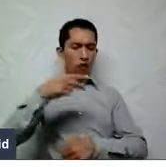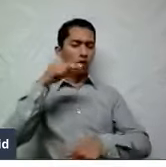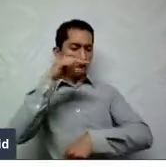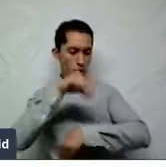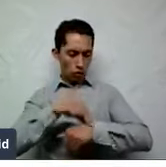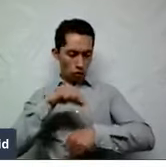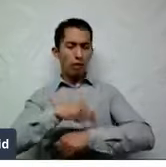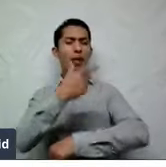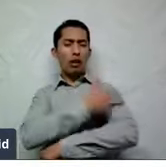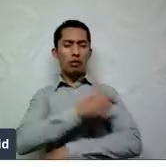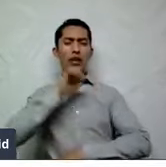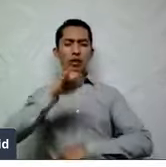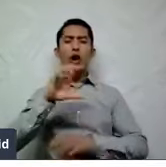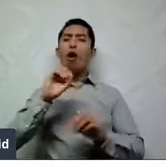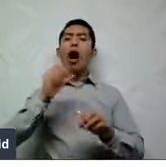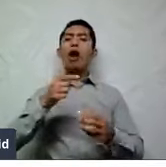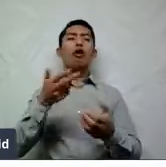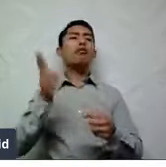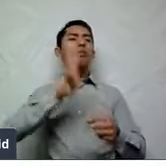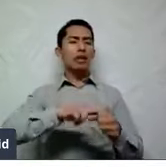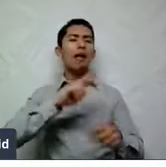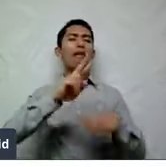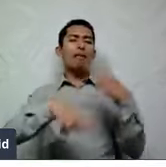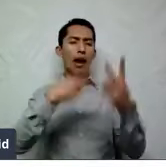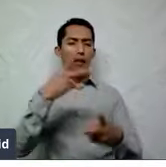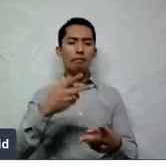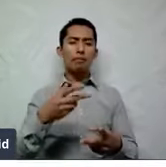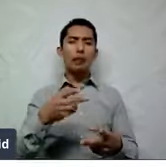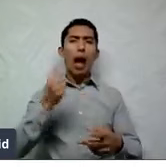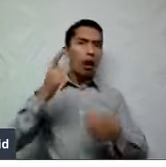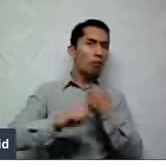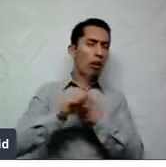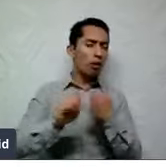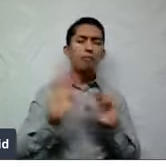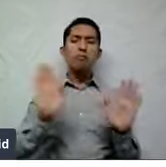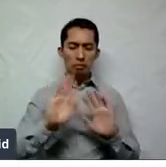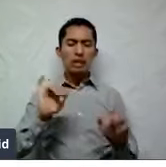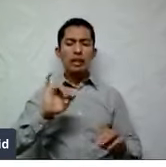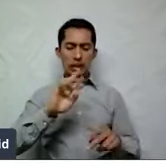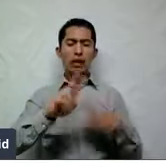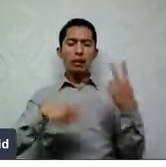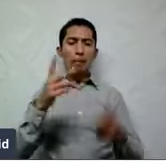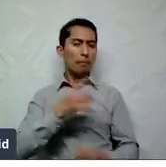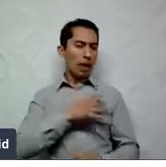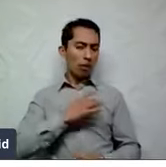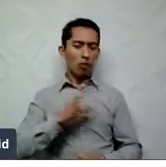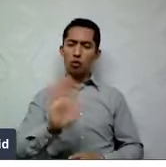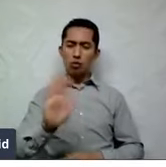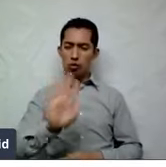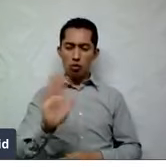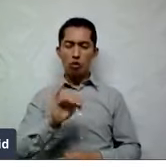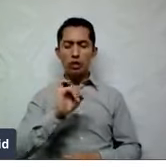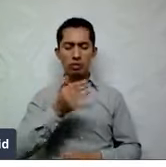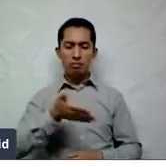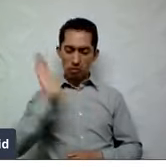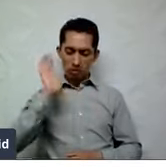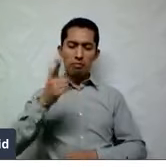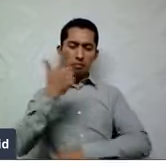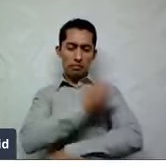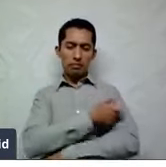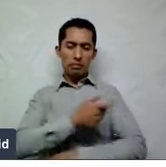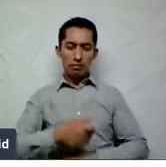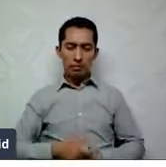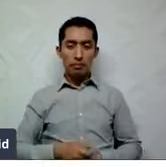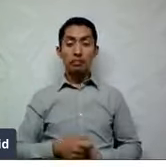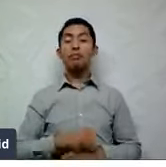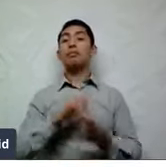poner, o con su centro de salud, ahí se las ponen. No va a haber ningún problema. Pero no tengan miedo. Ahora, ¿qué